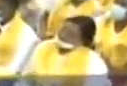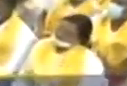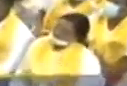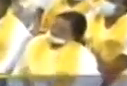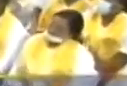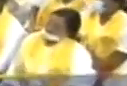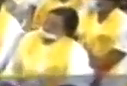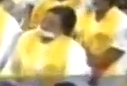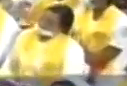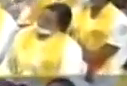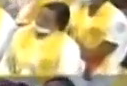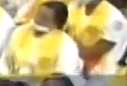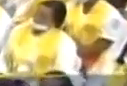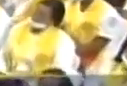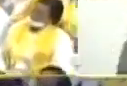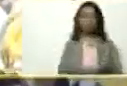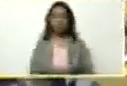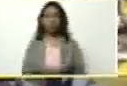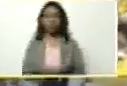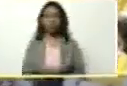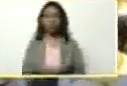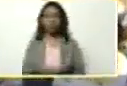Mis queridos y mis queridas